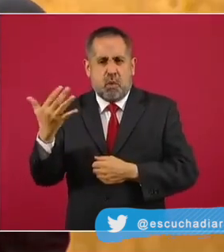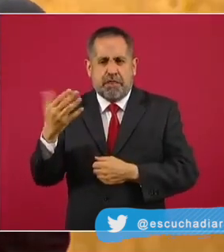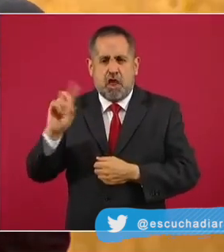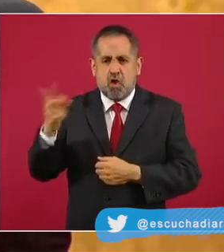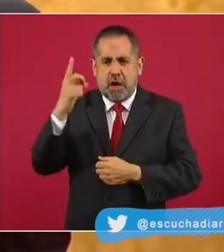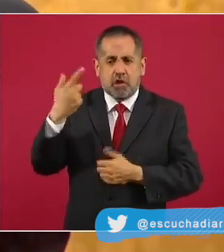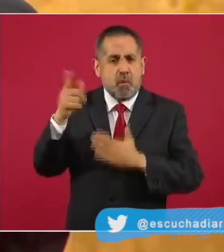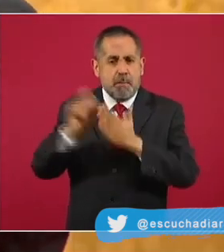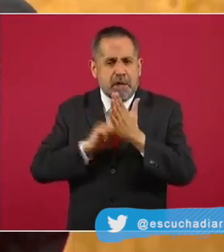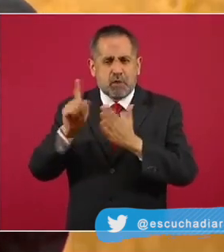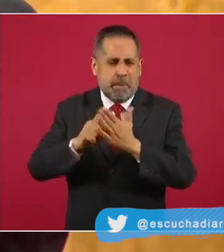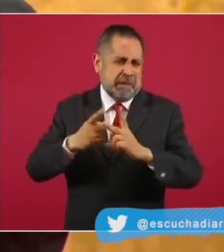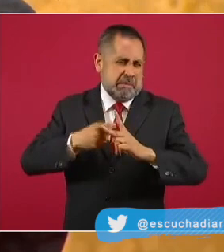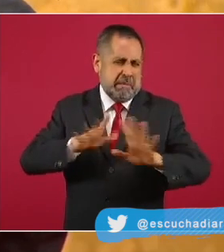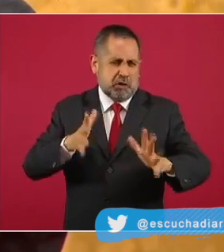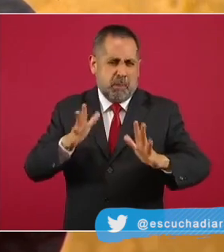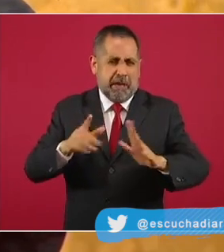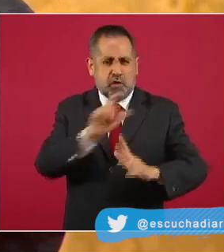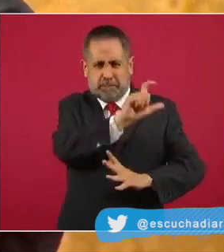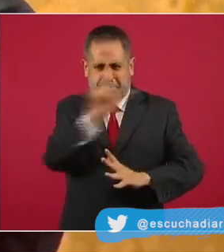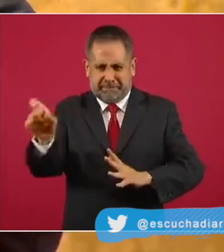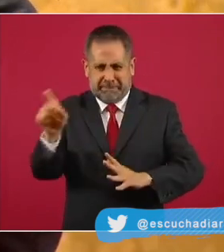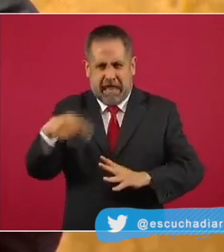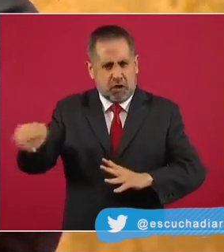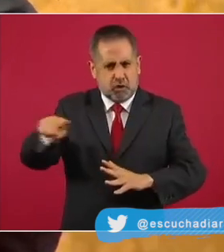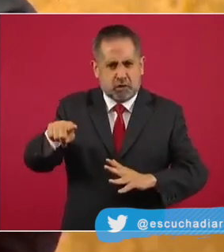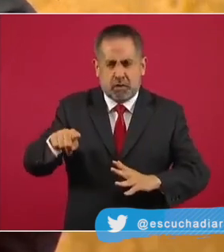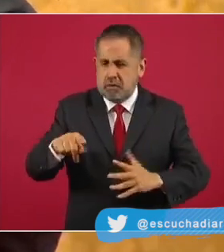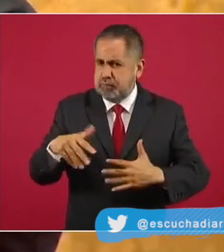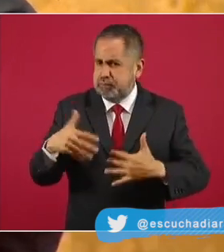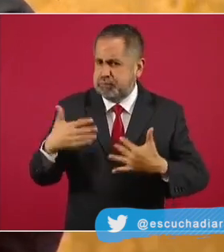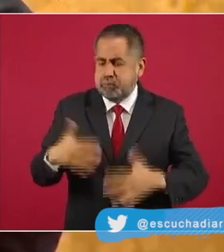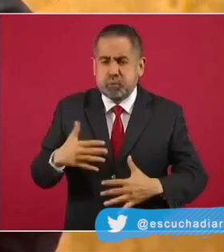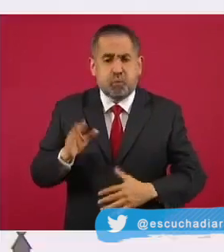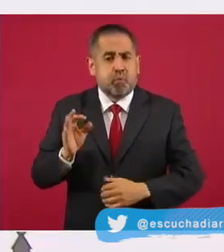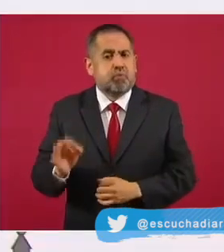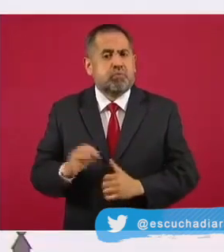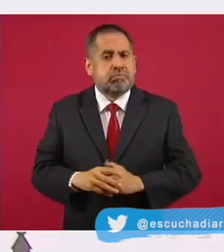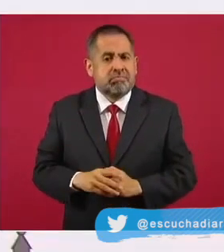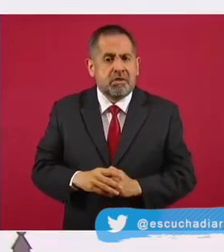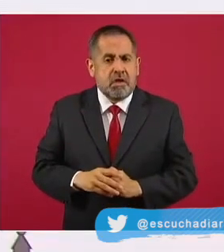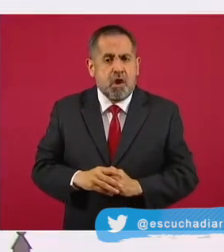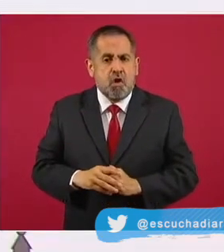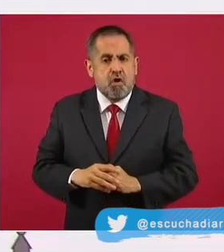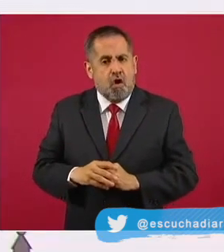$350 mensuales. Esta muestra de fraternidad,